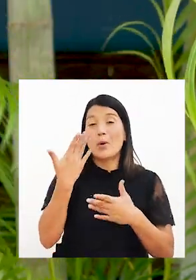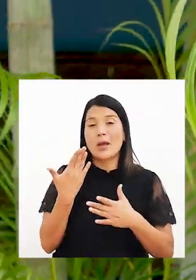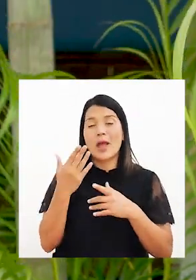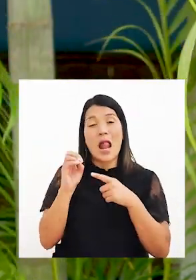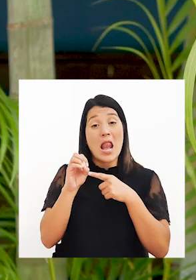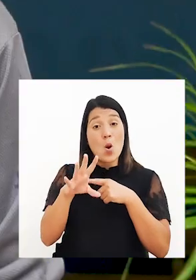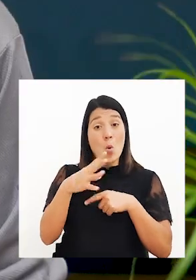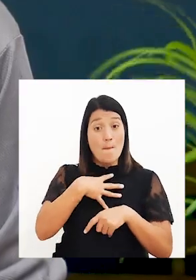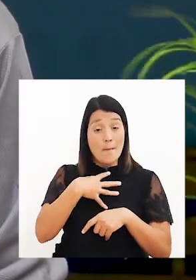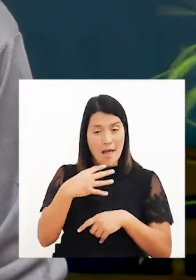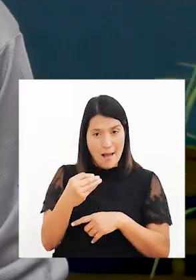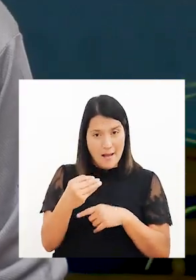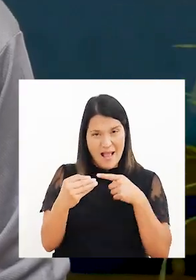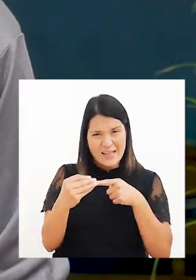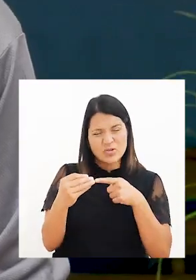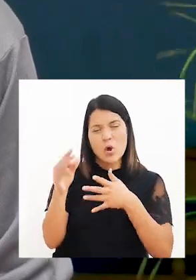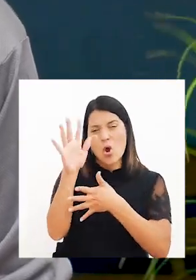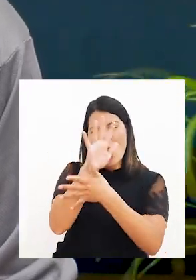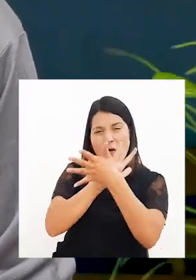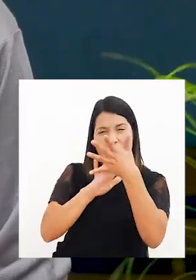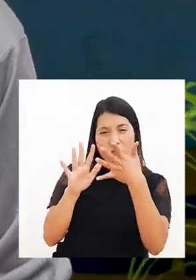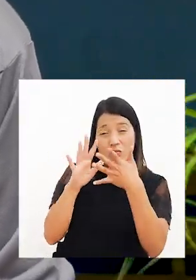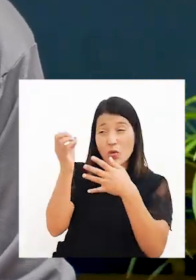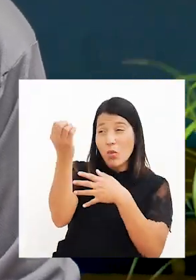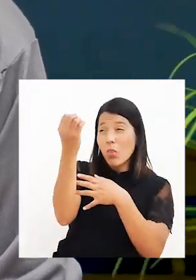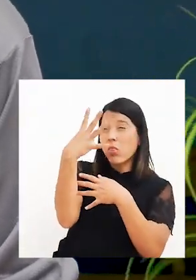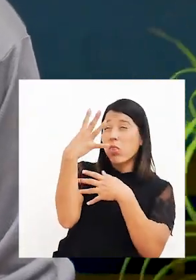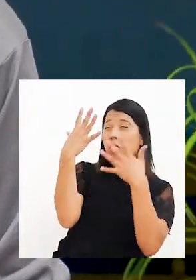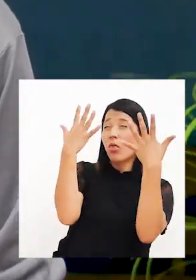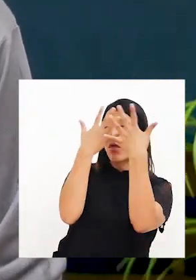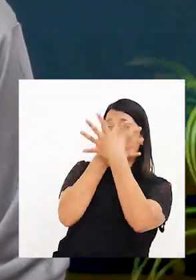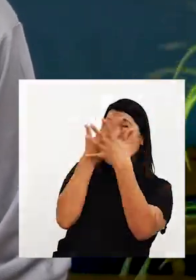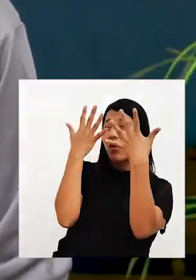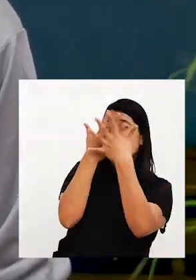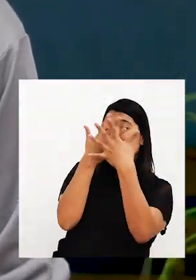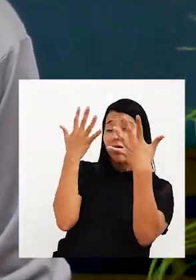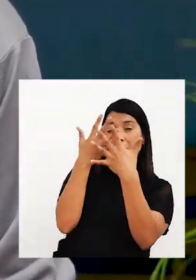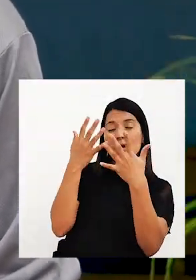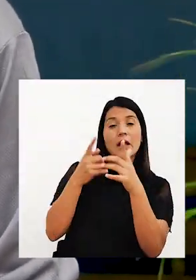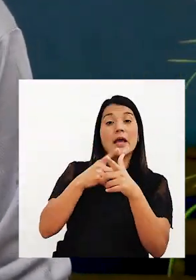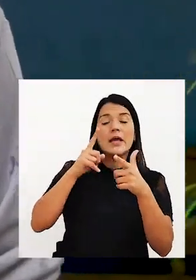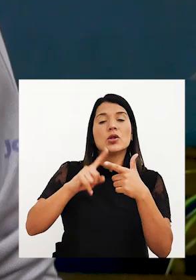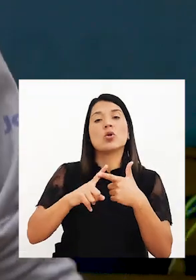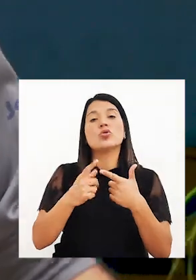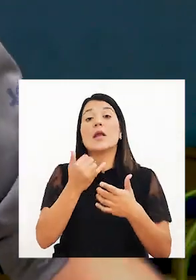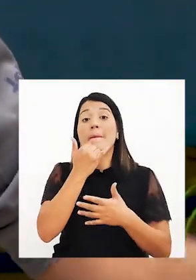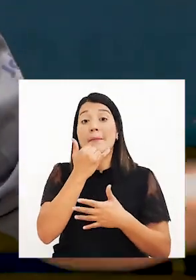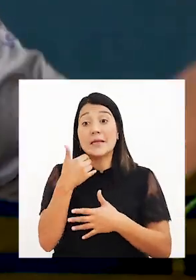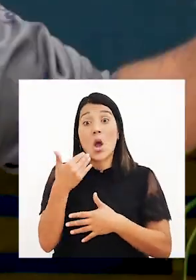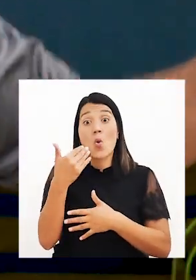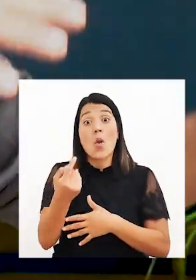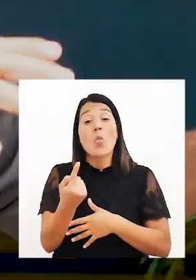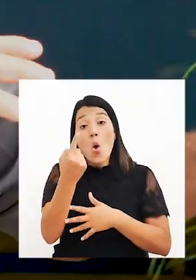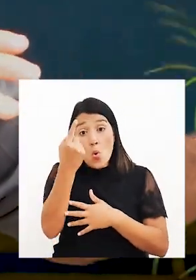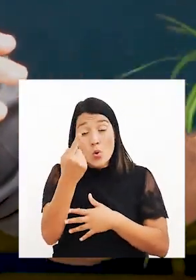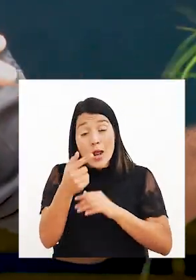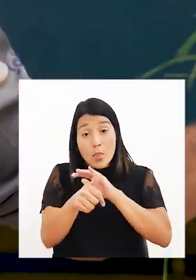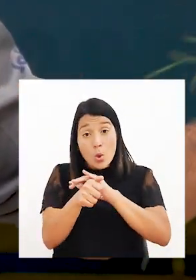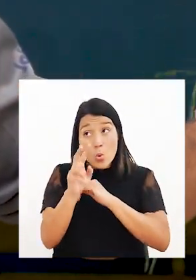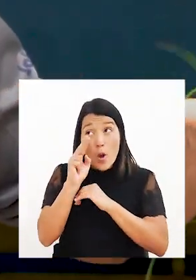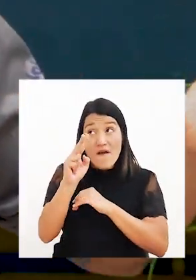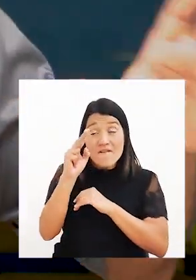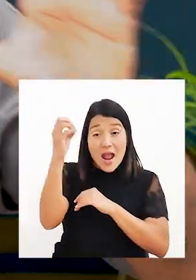la luz blanca confunde o atrae, ¿verdad? Las tortugas, ¿verdad? Entonces lo que pasa es que cuando una tortuga ve luz blanca,